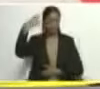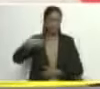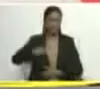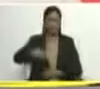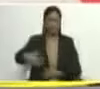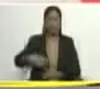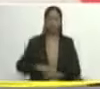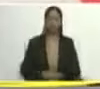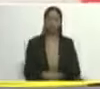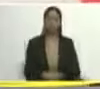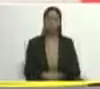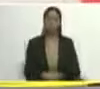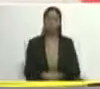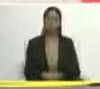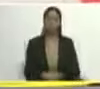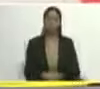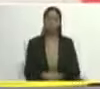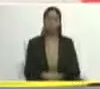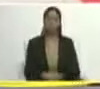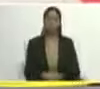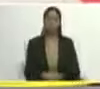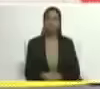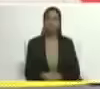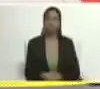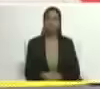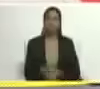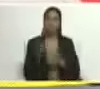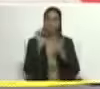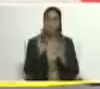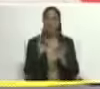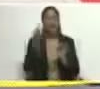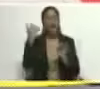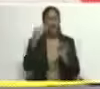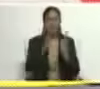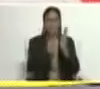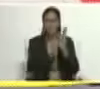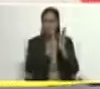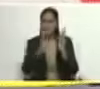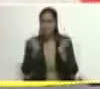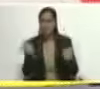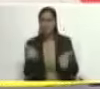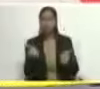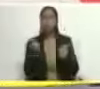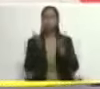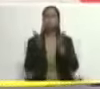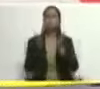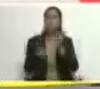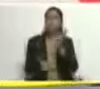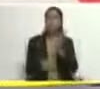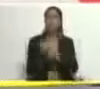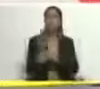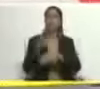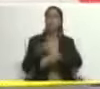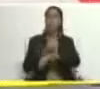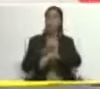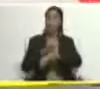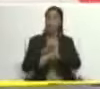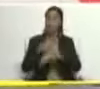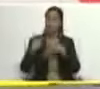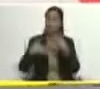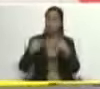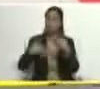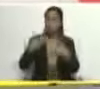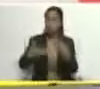en aquella fase ascendente de surgimiento de gobiernos progresistas,